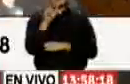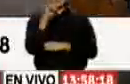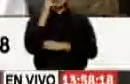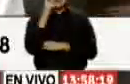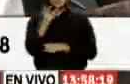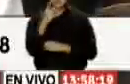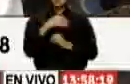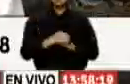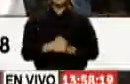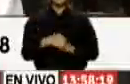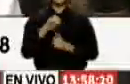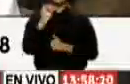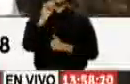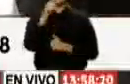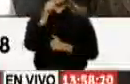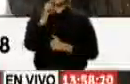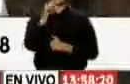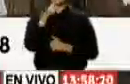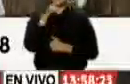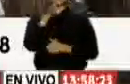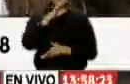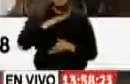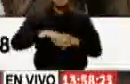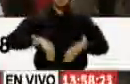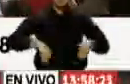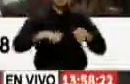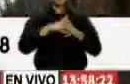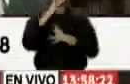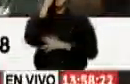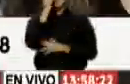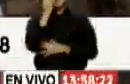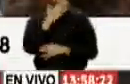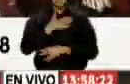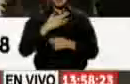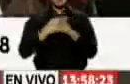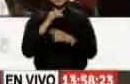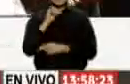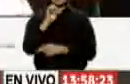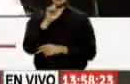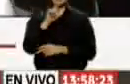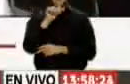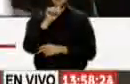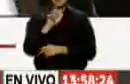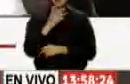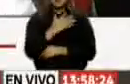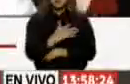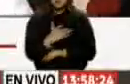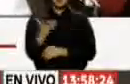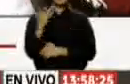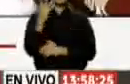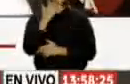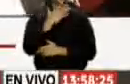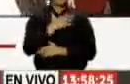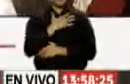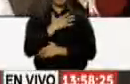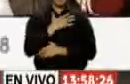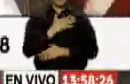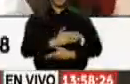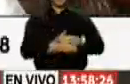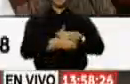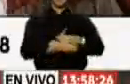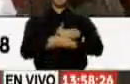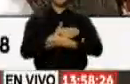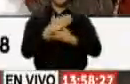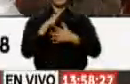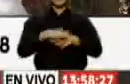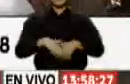año. Machachi, tierra de chagras. Buenos días, mi nombre es Isabela Victoria Bravo Ulesquia. Soy Chagra Guagua.